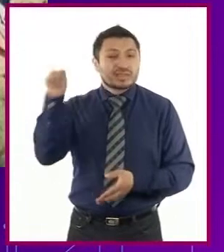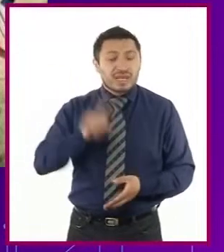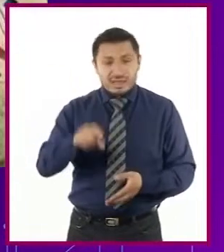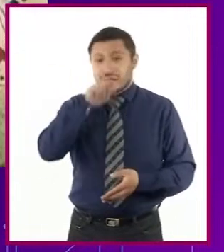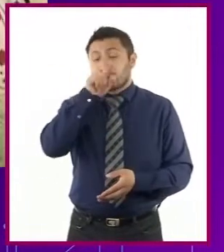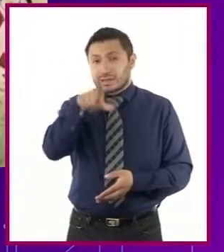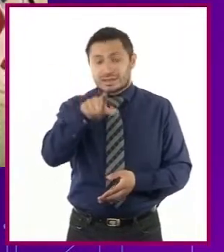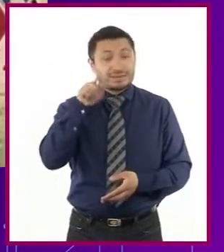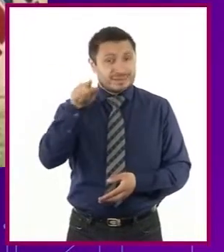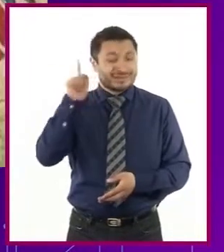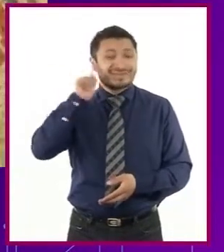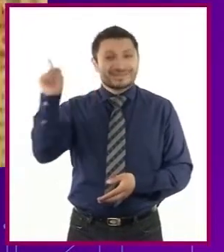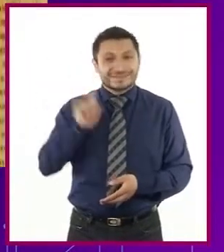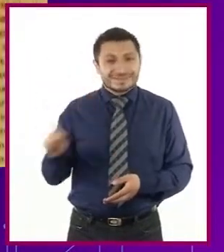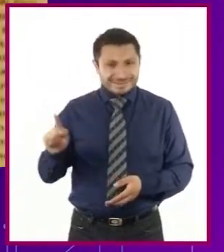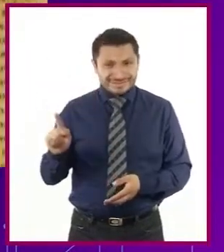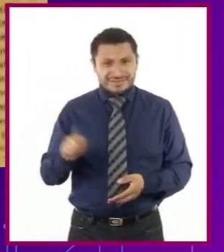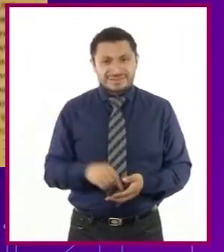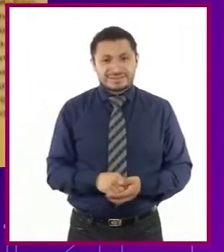Zacatecas,